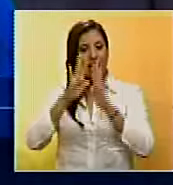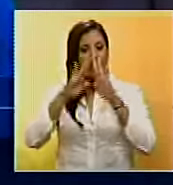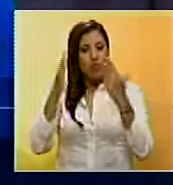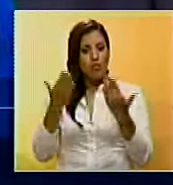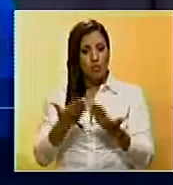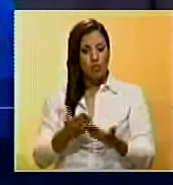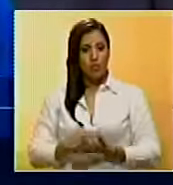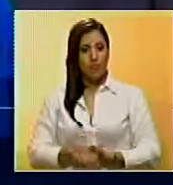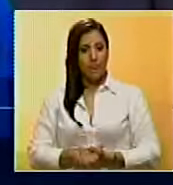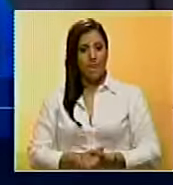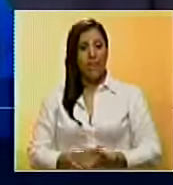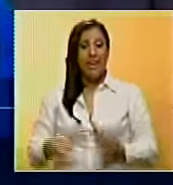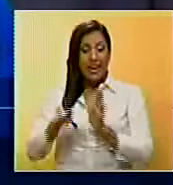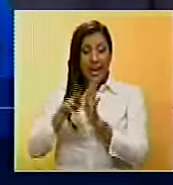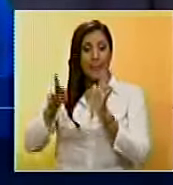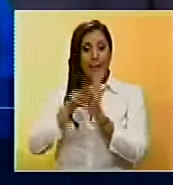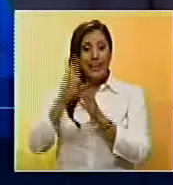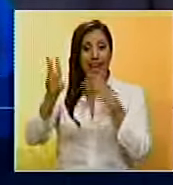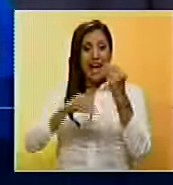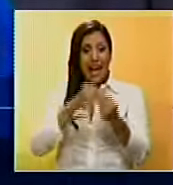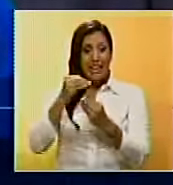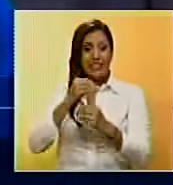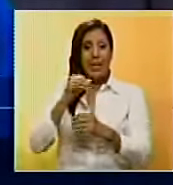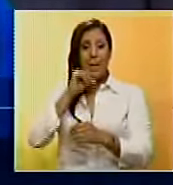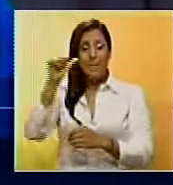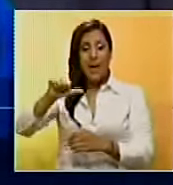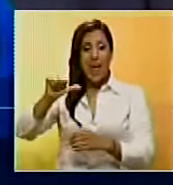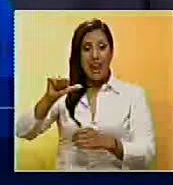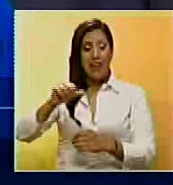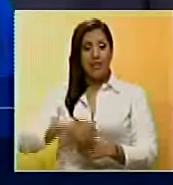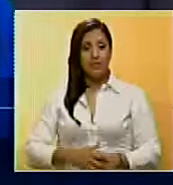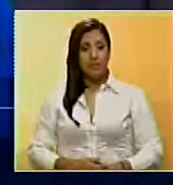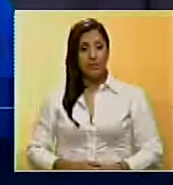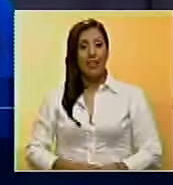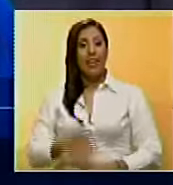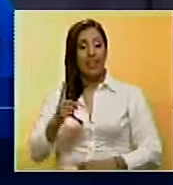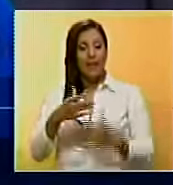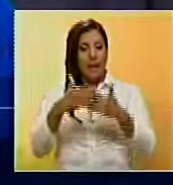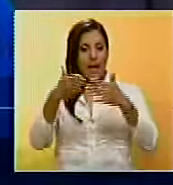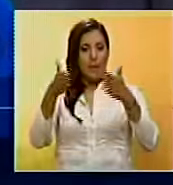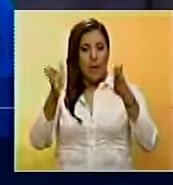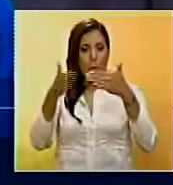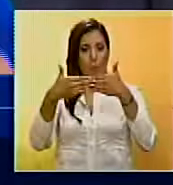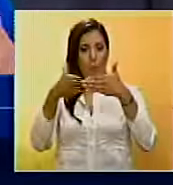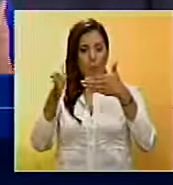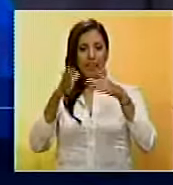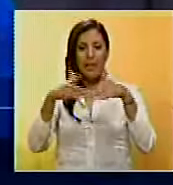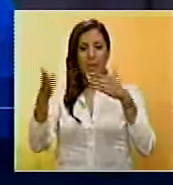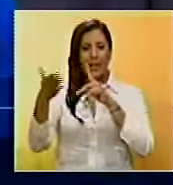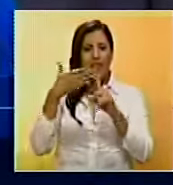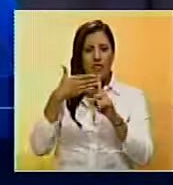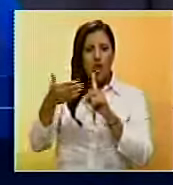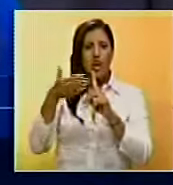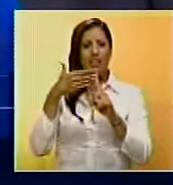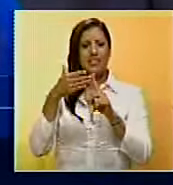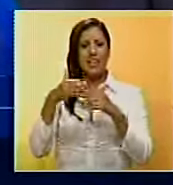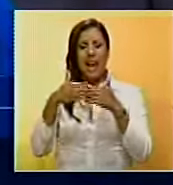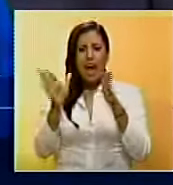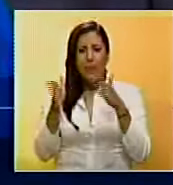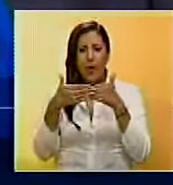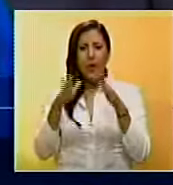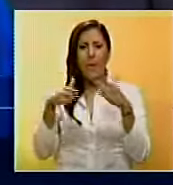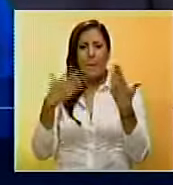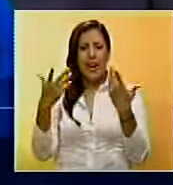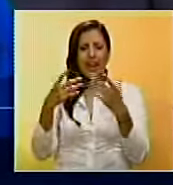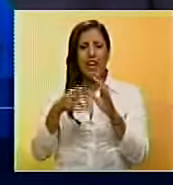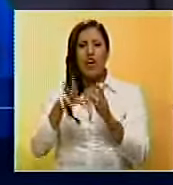mundo. Cada vez que se cometen este tipo de acciones unilaterales, se abren las puertas para la violencia, se abren las puertas